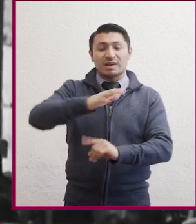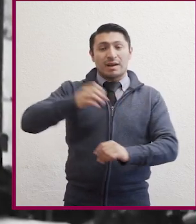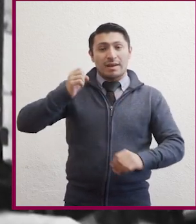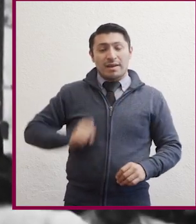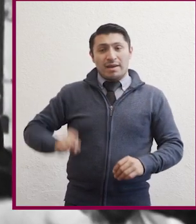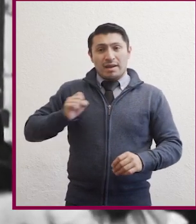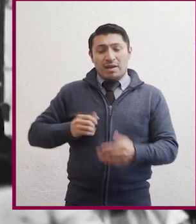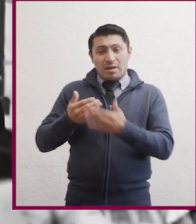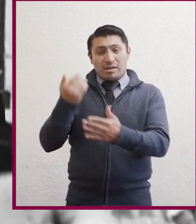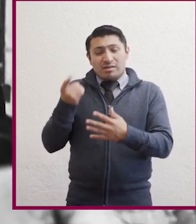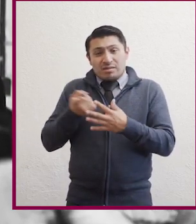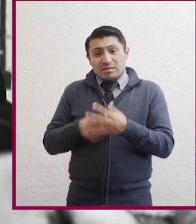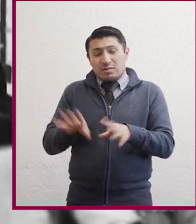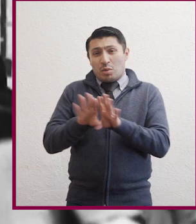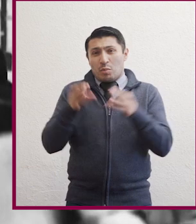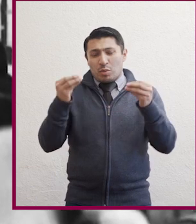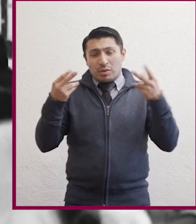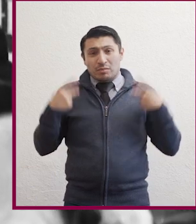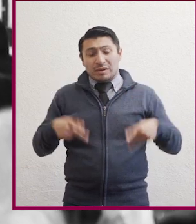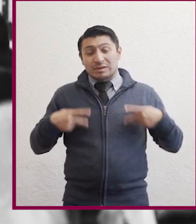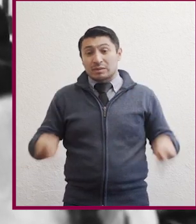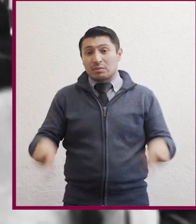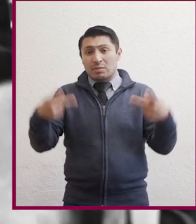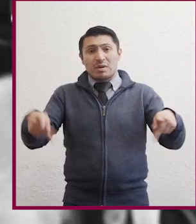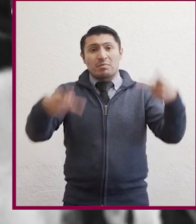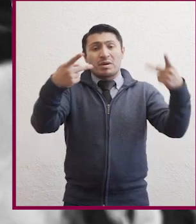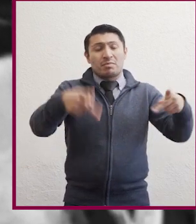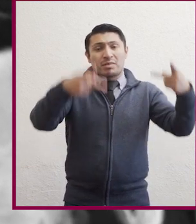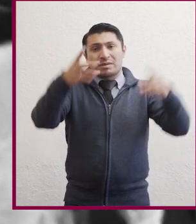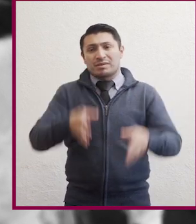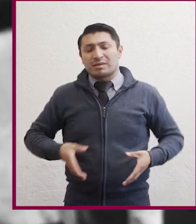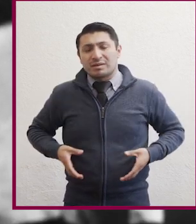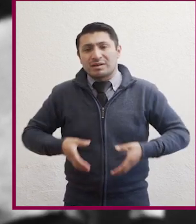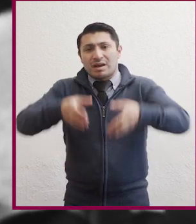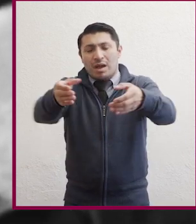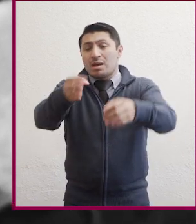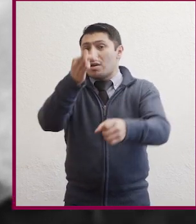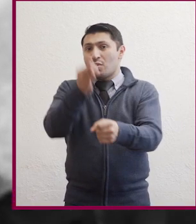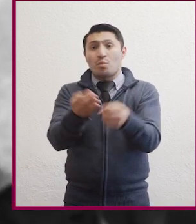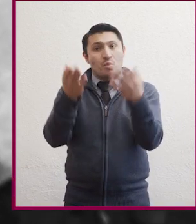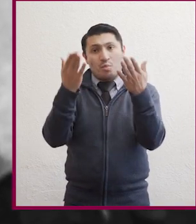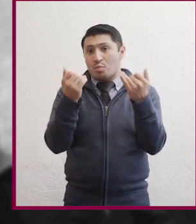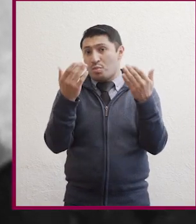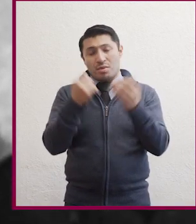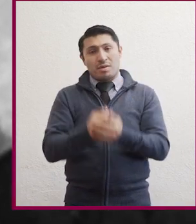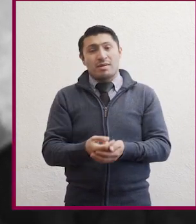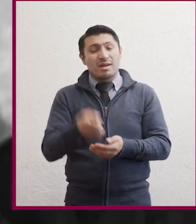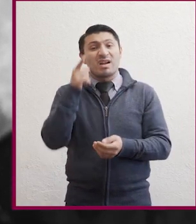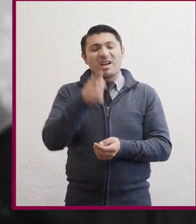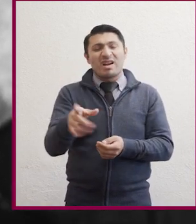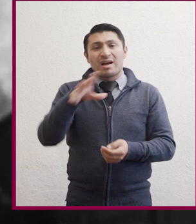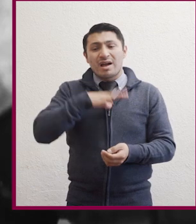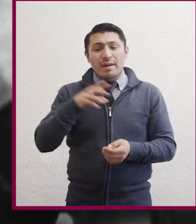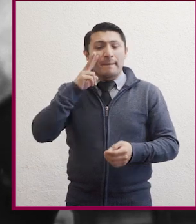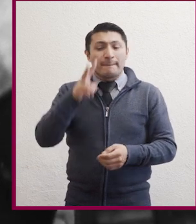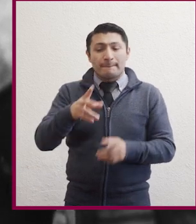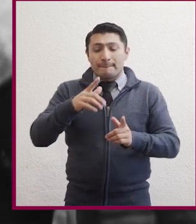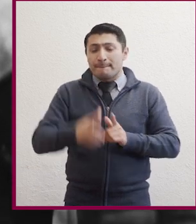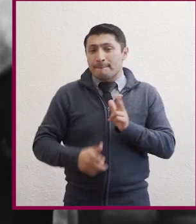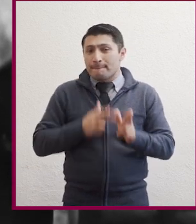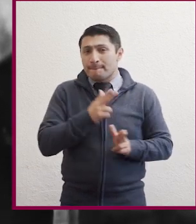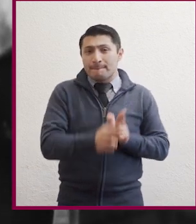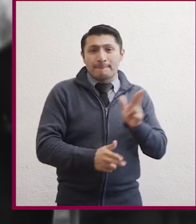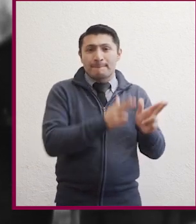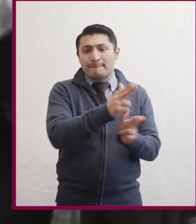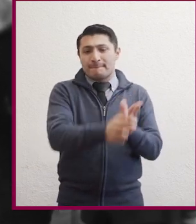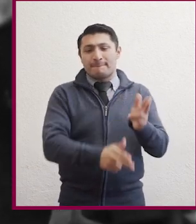siglo pasado, con una multitud de vendedores y clientes en medio de una calle que ya no existe, donde se aprecian los rieles